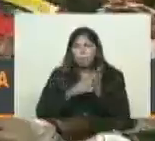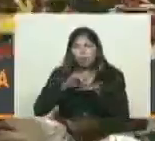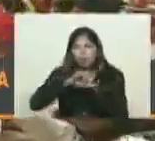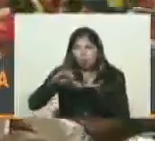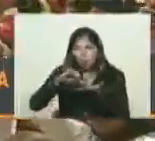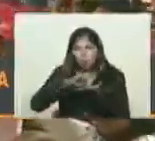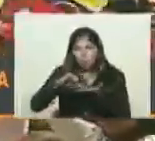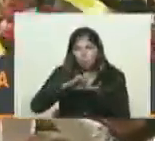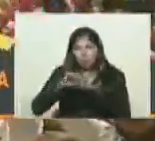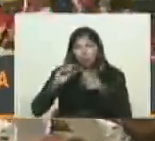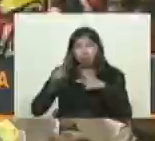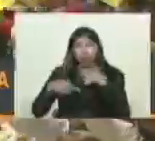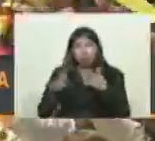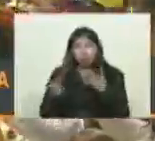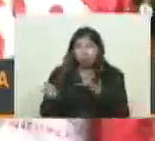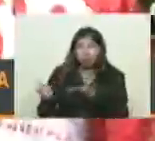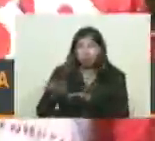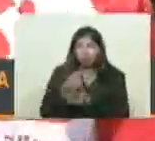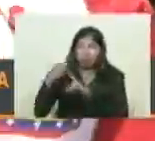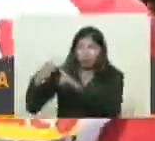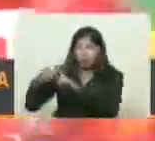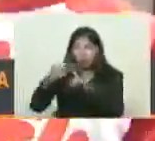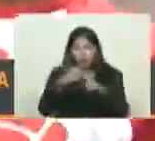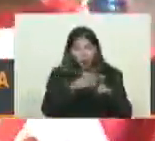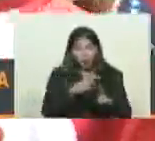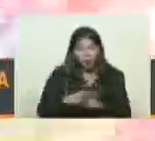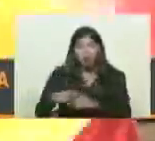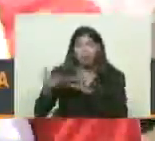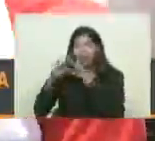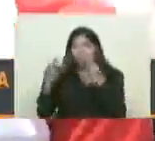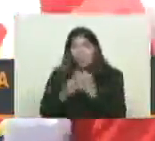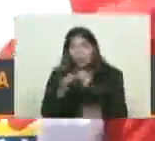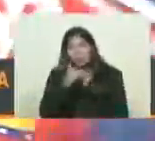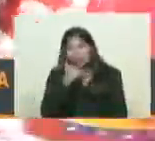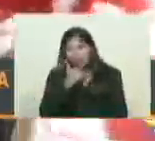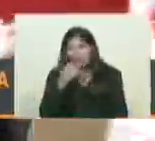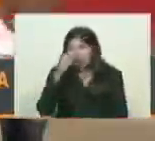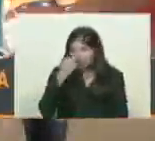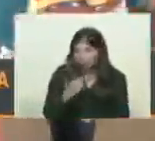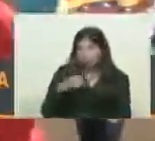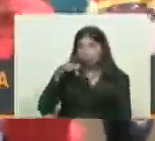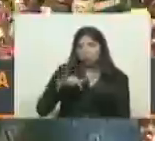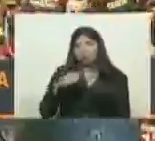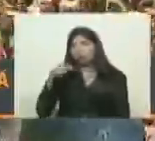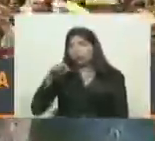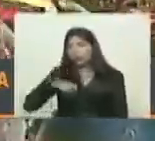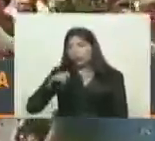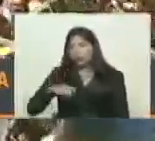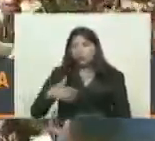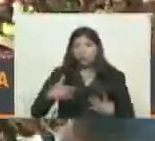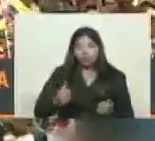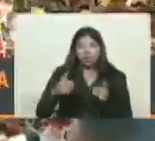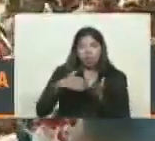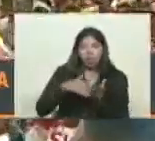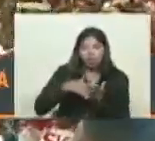quirúrgicas luego de ser captadas estas familias vulnerables en el país.